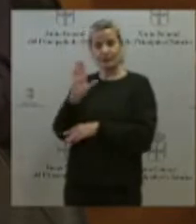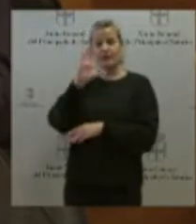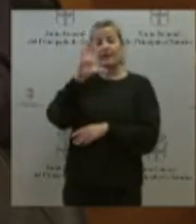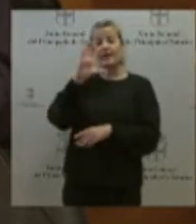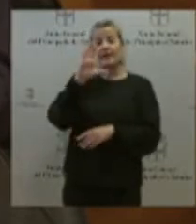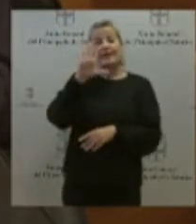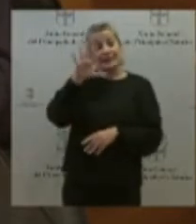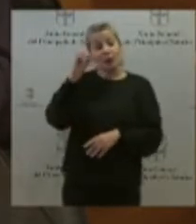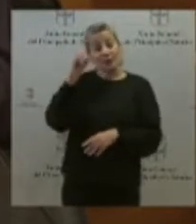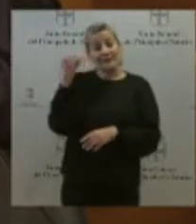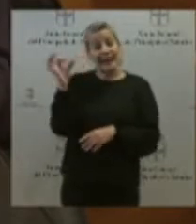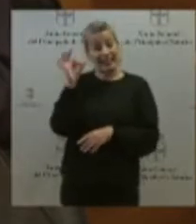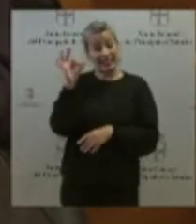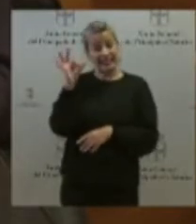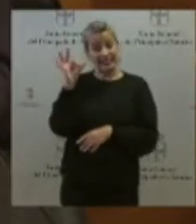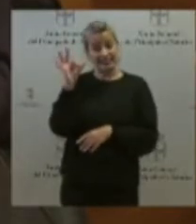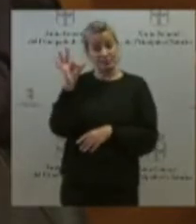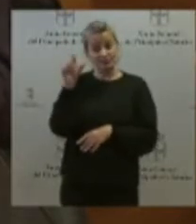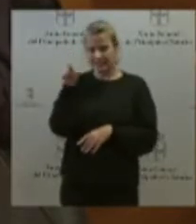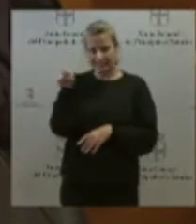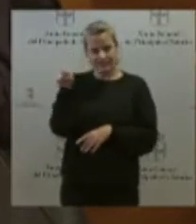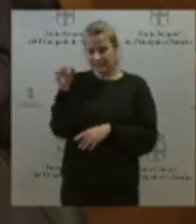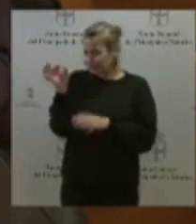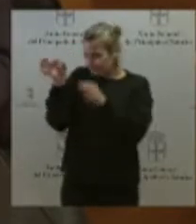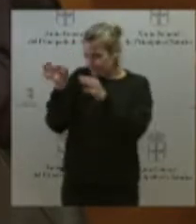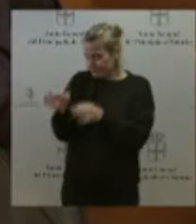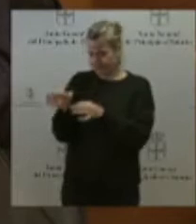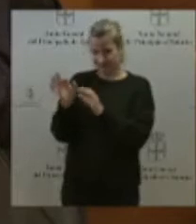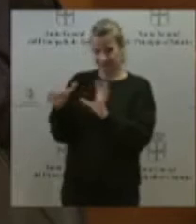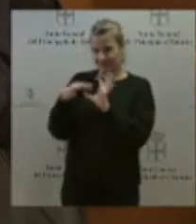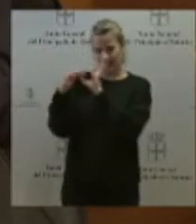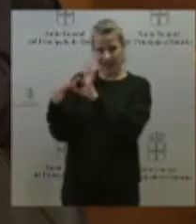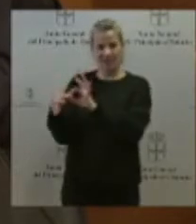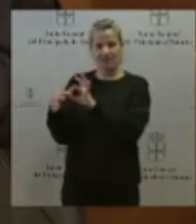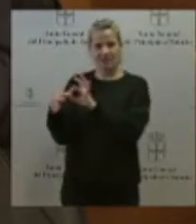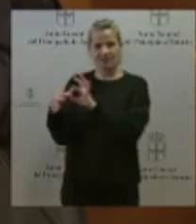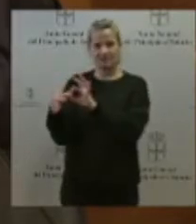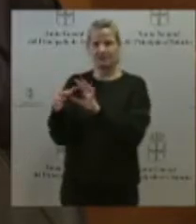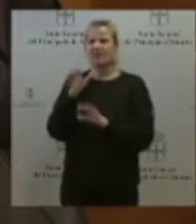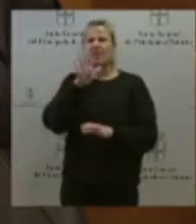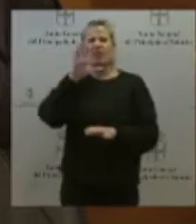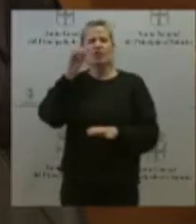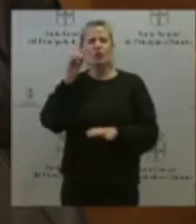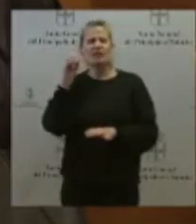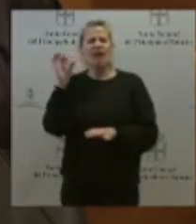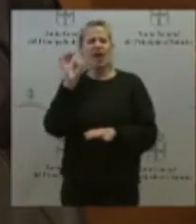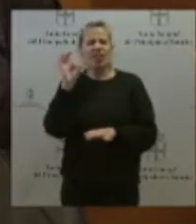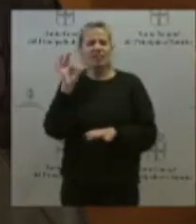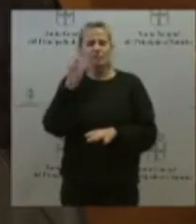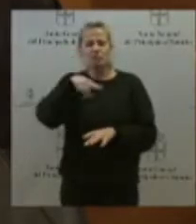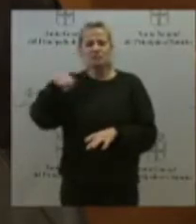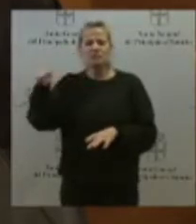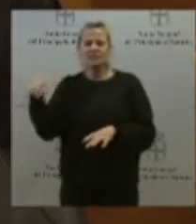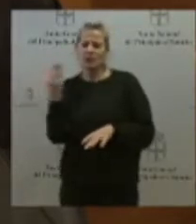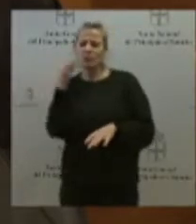esa violencia. ¿Qué comprarían ustedes si les suben el sueldo 50 céntimos al mes? 53 céntimos, para ser más exactos. No da para